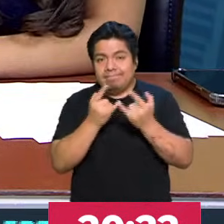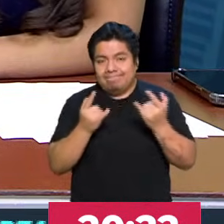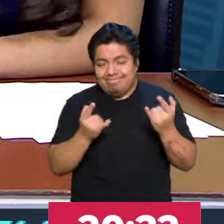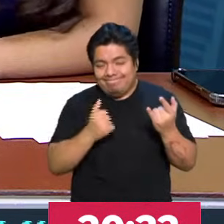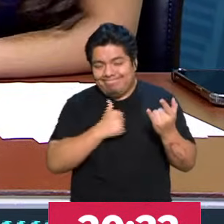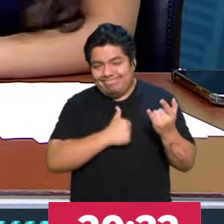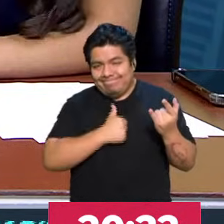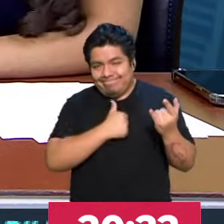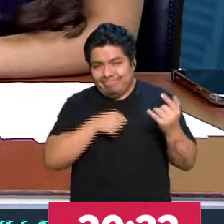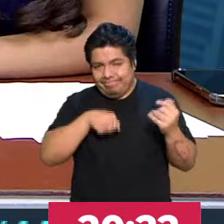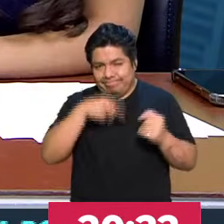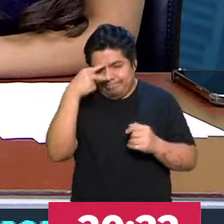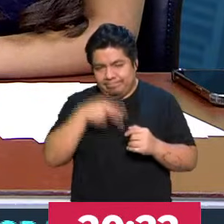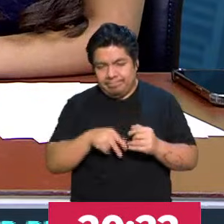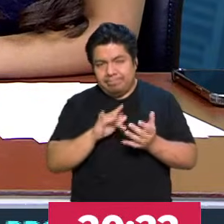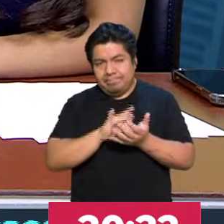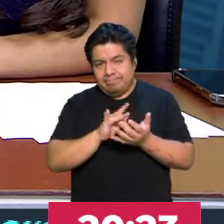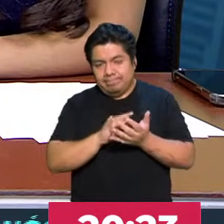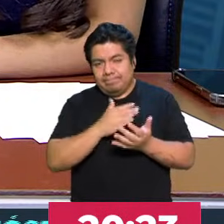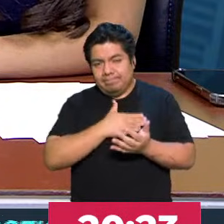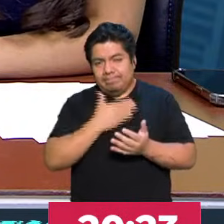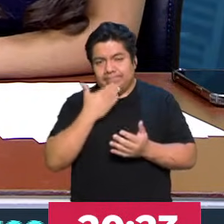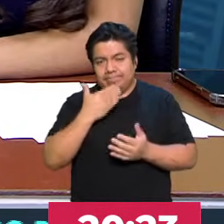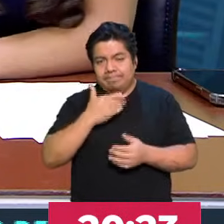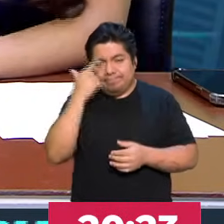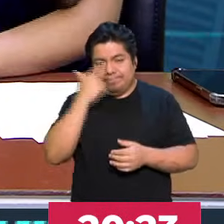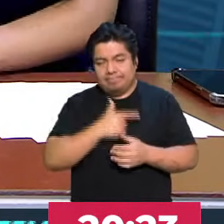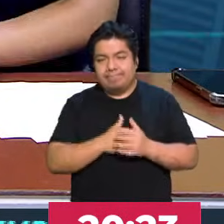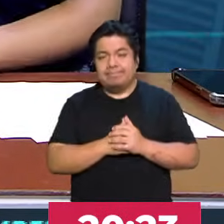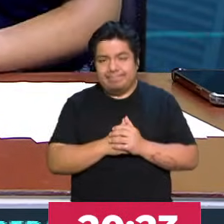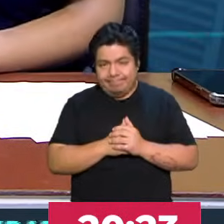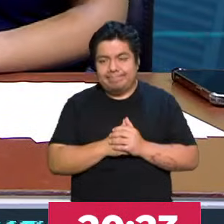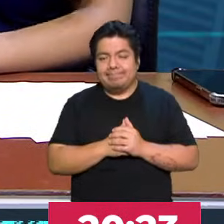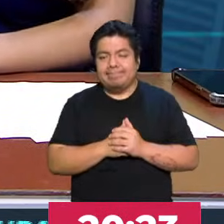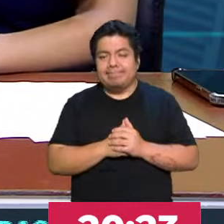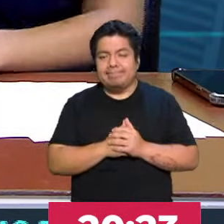de nuestro país. Muchas gracias y buenas noches. No, pues muchas gracias a ti, yo encantada. Gracias.